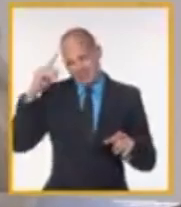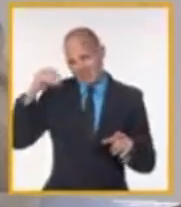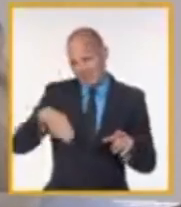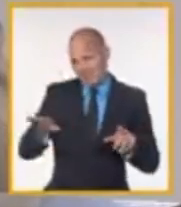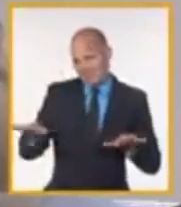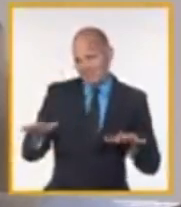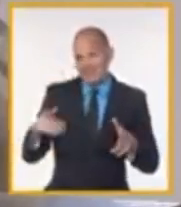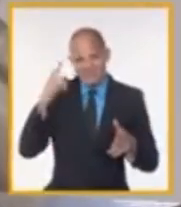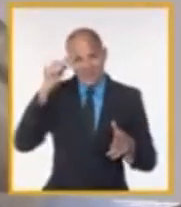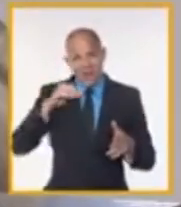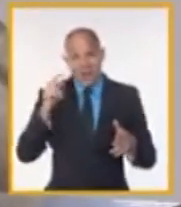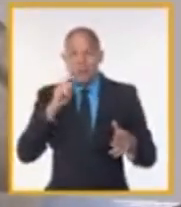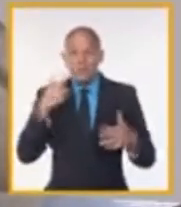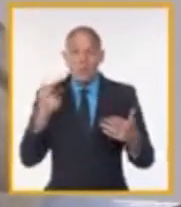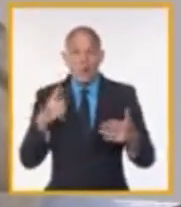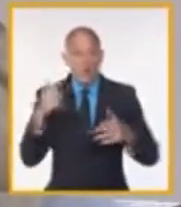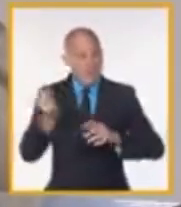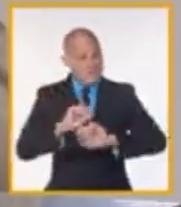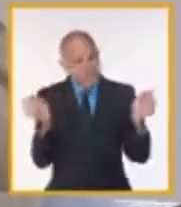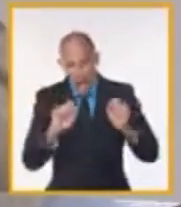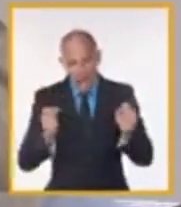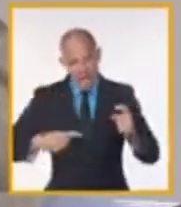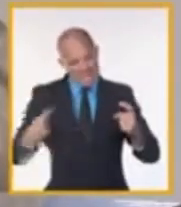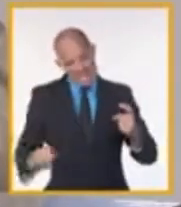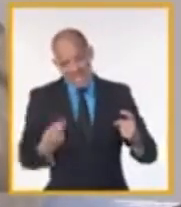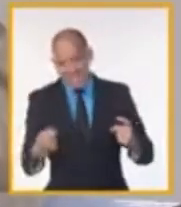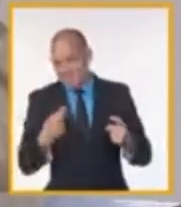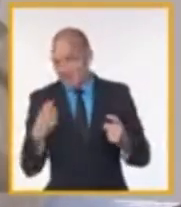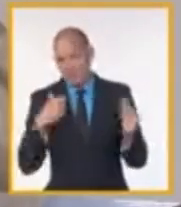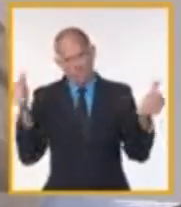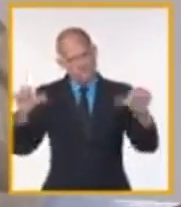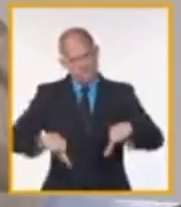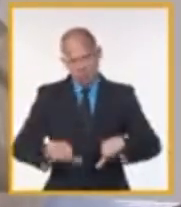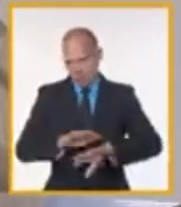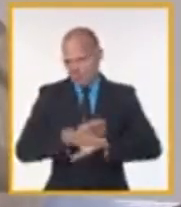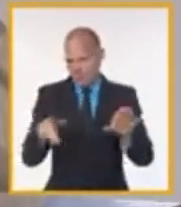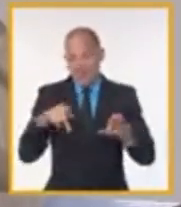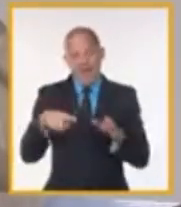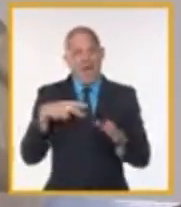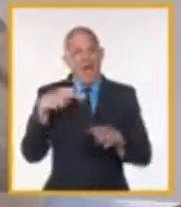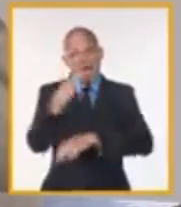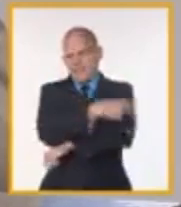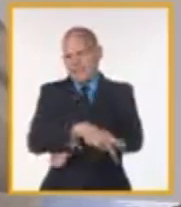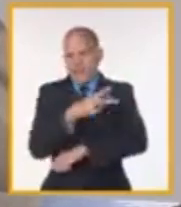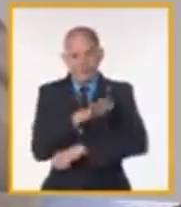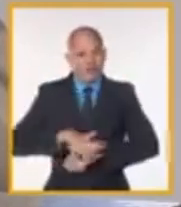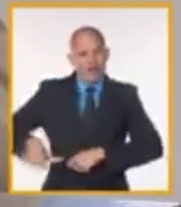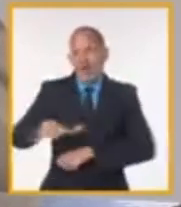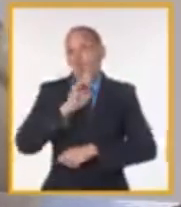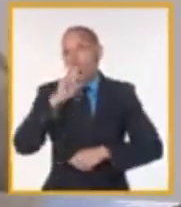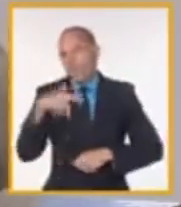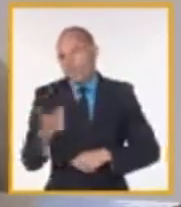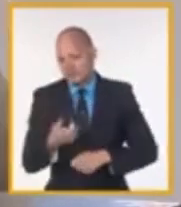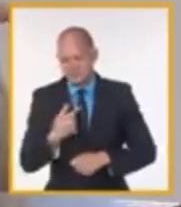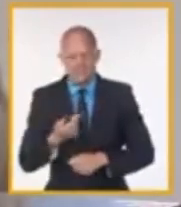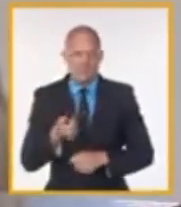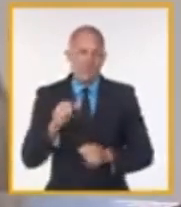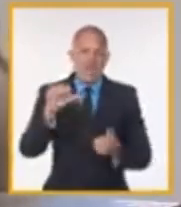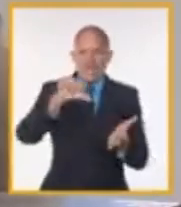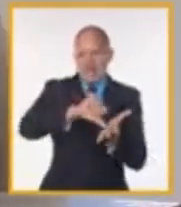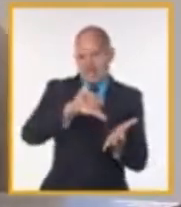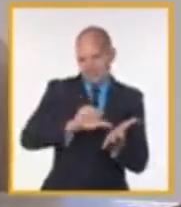están interviniendo de hecho Irán irac Siria yemen el Líbano